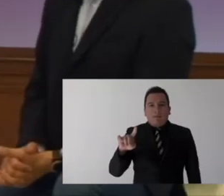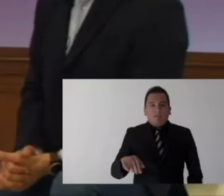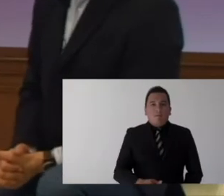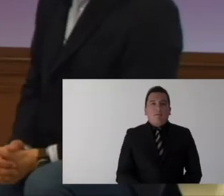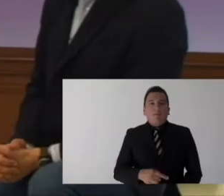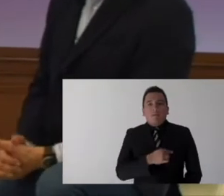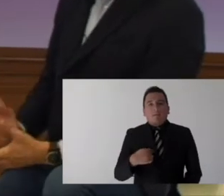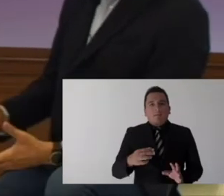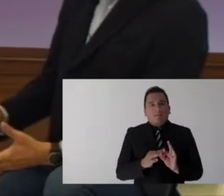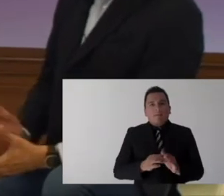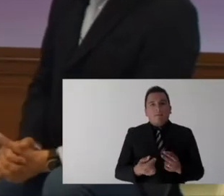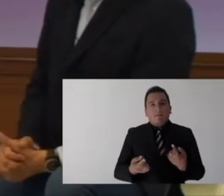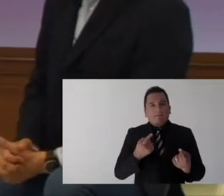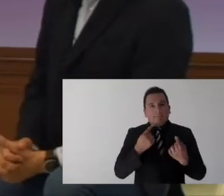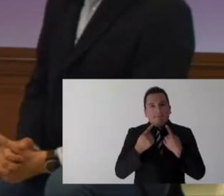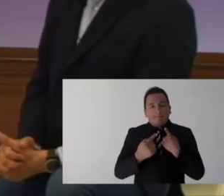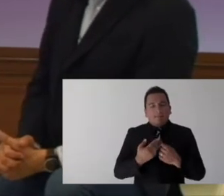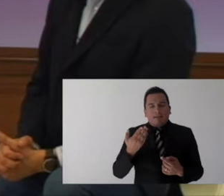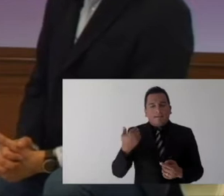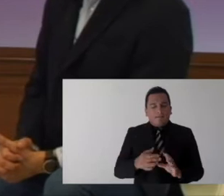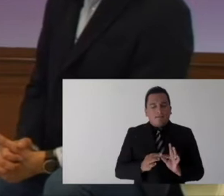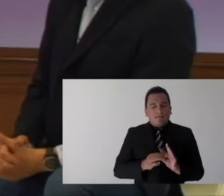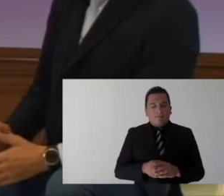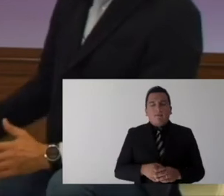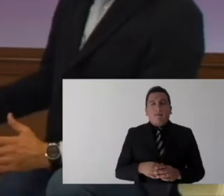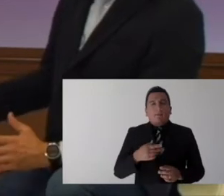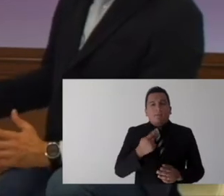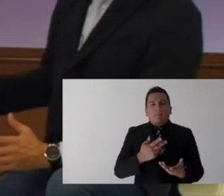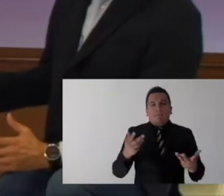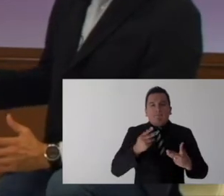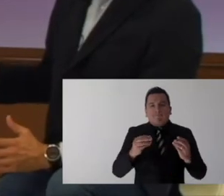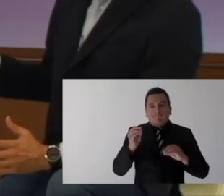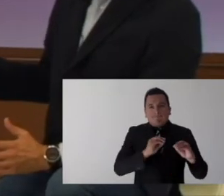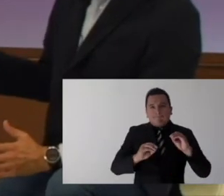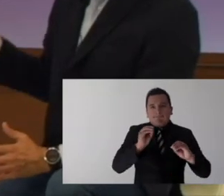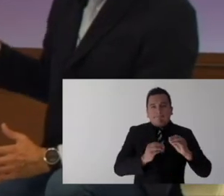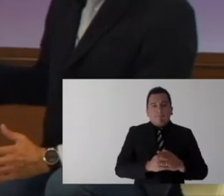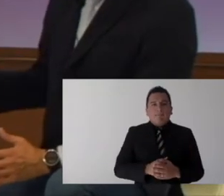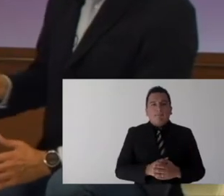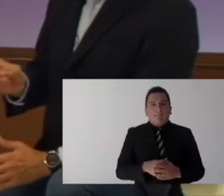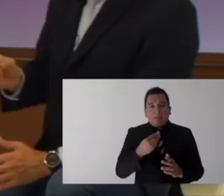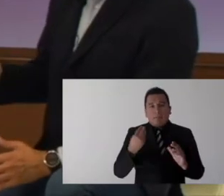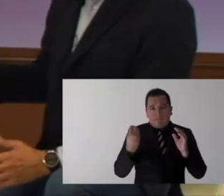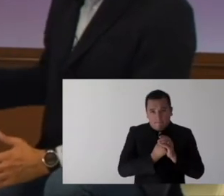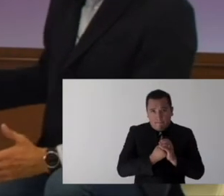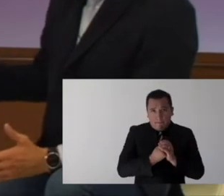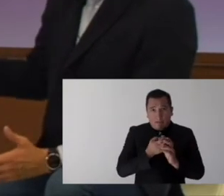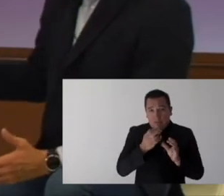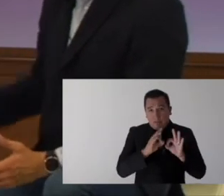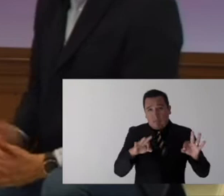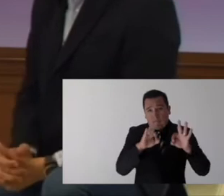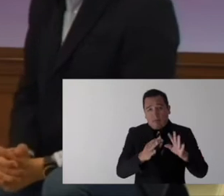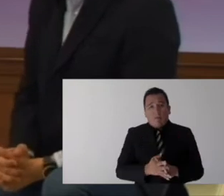plática, Luis, comentábamos ahorita acerca del desarrollo de competencias, que me parece que es un tema fundamental. En muchas ocasiones, y lo